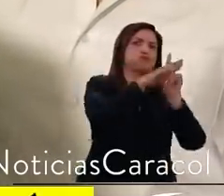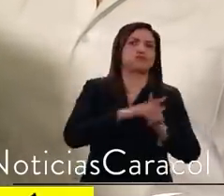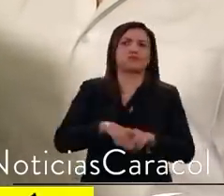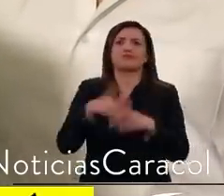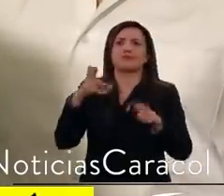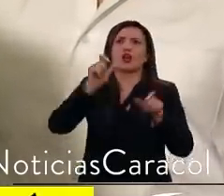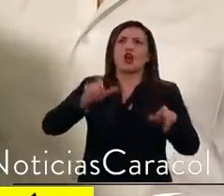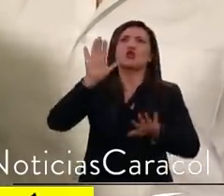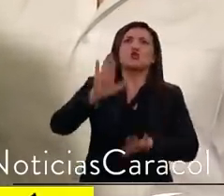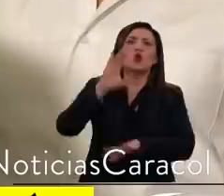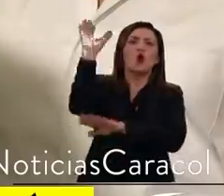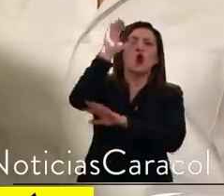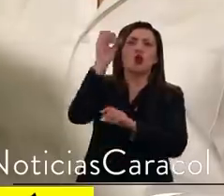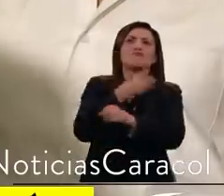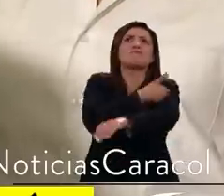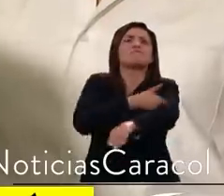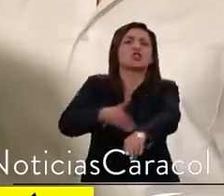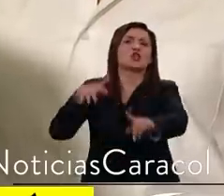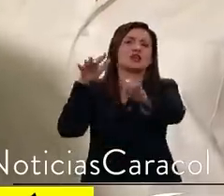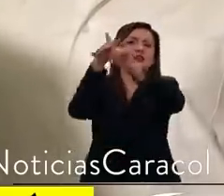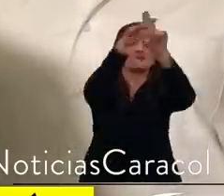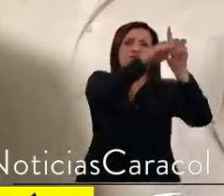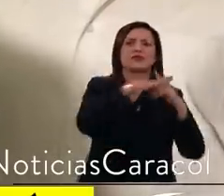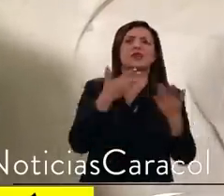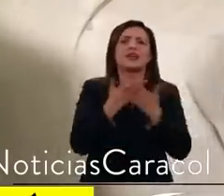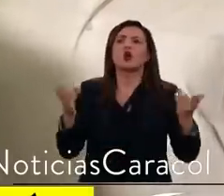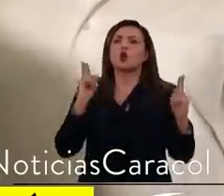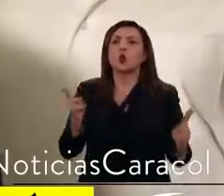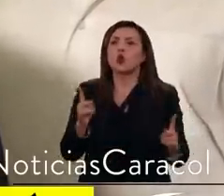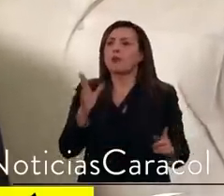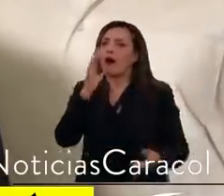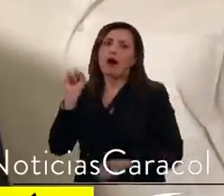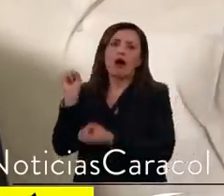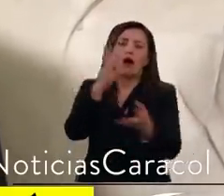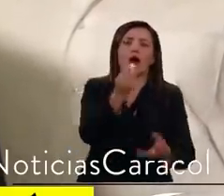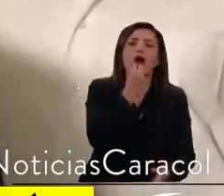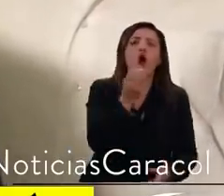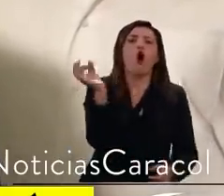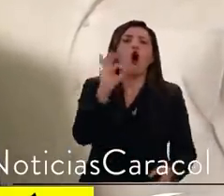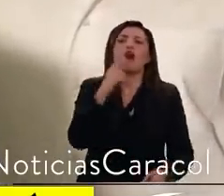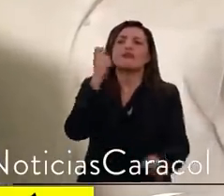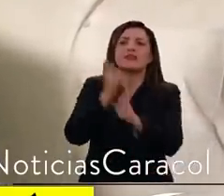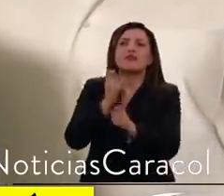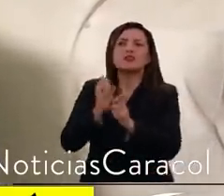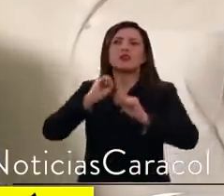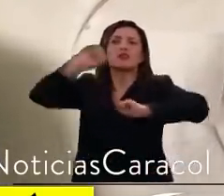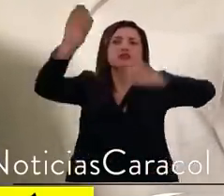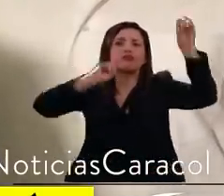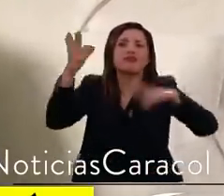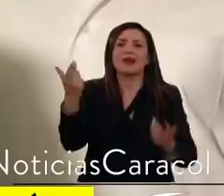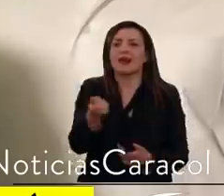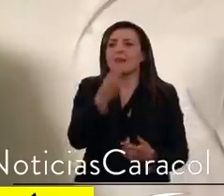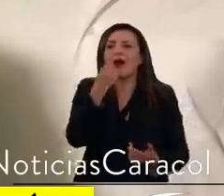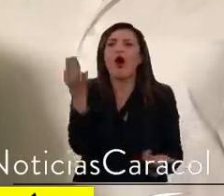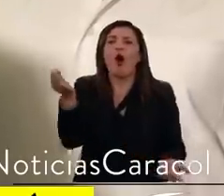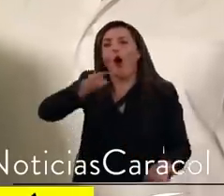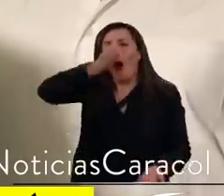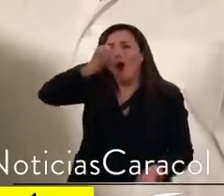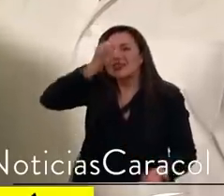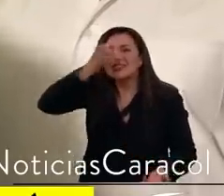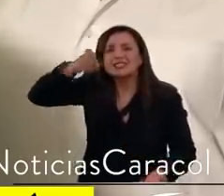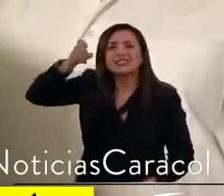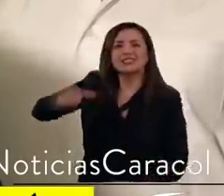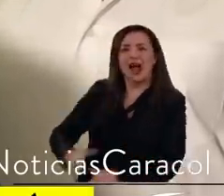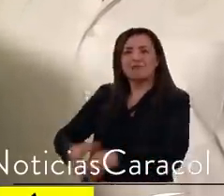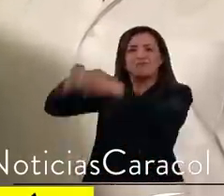colombianos que no están recibiendo su alimentación o están dificultando la llegada de medicamentos o de oxígeno